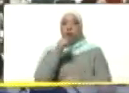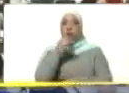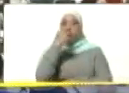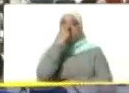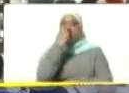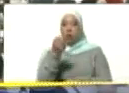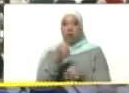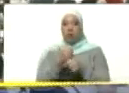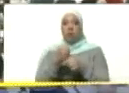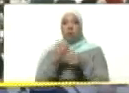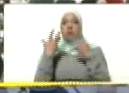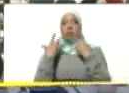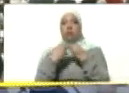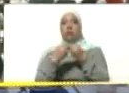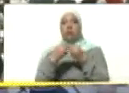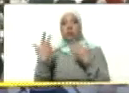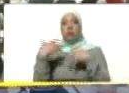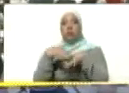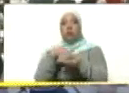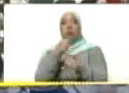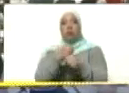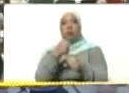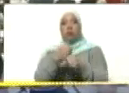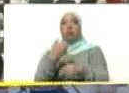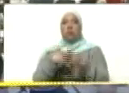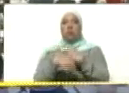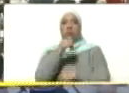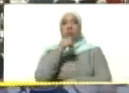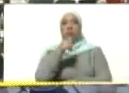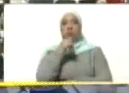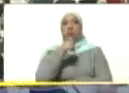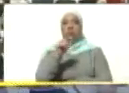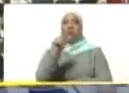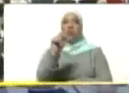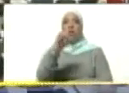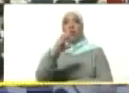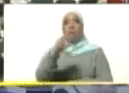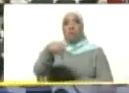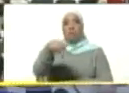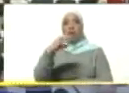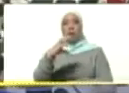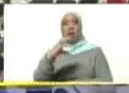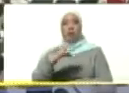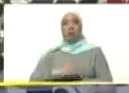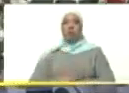acompañan de los países miembros del ALBA-TPC.